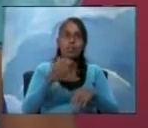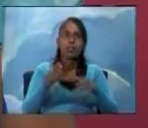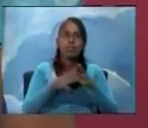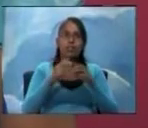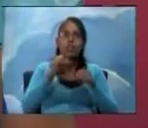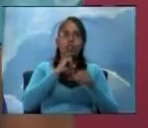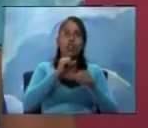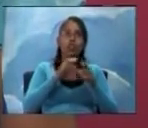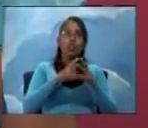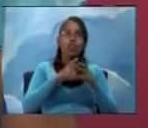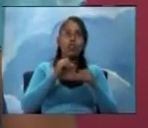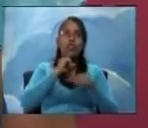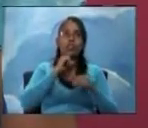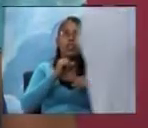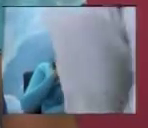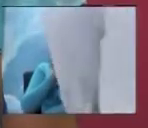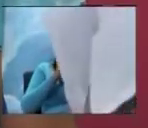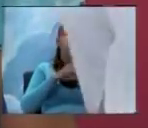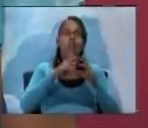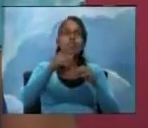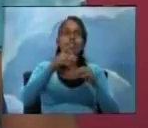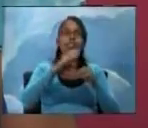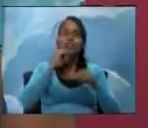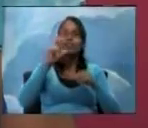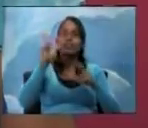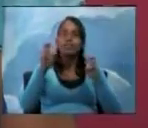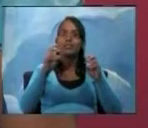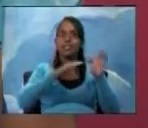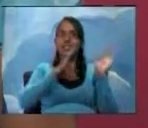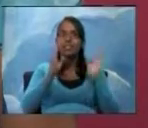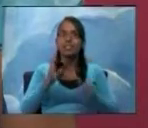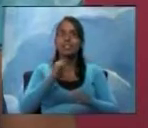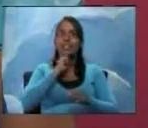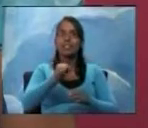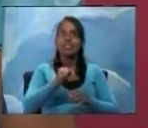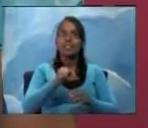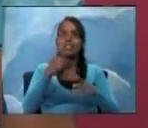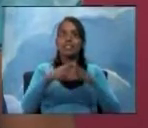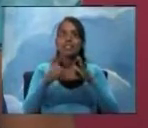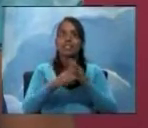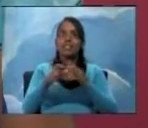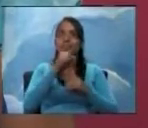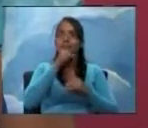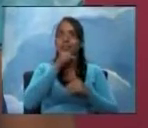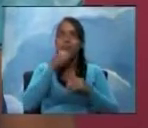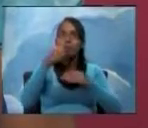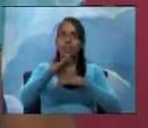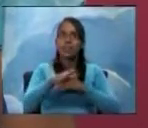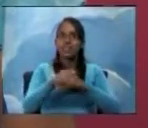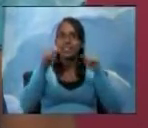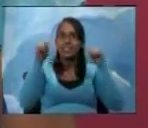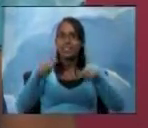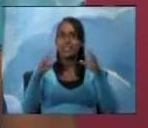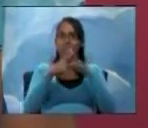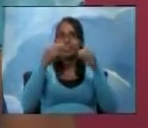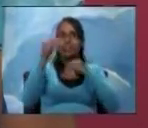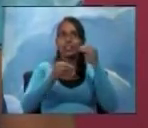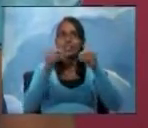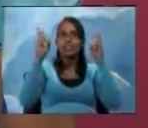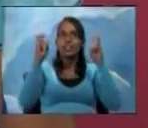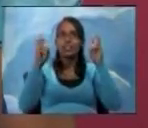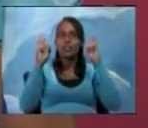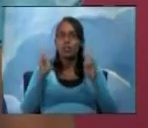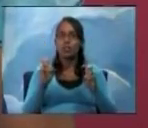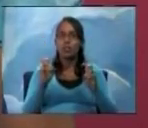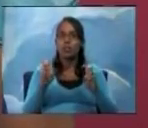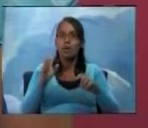Porque la Biblia dice que si alguno está en Cristo, nueva criatura es. Las cosas viejas pasaron y aquí todas son hechas